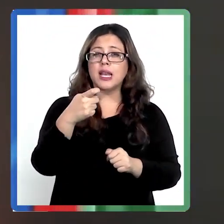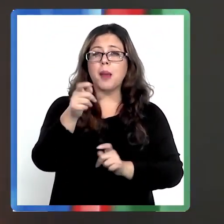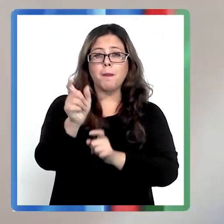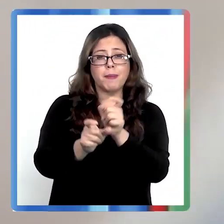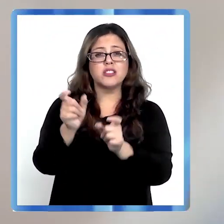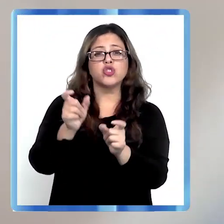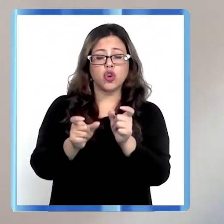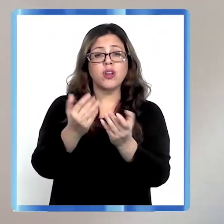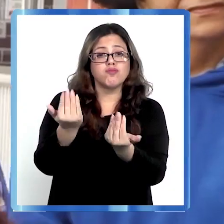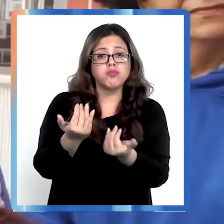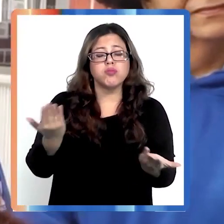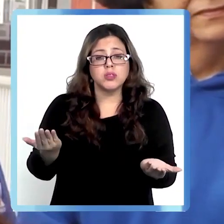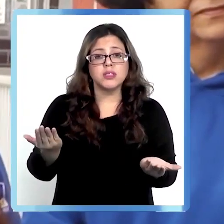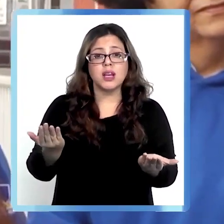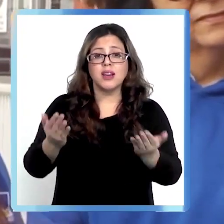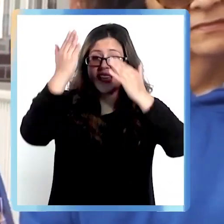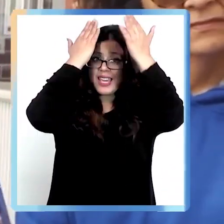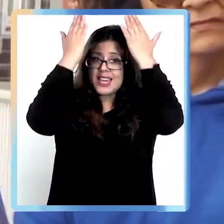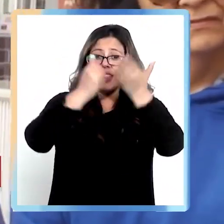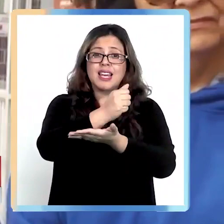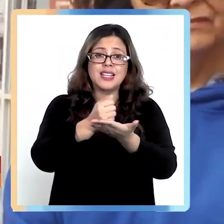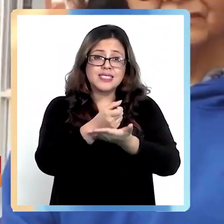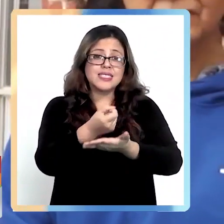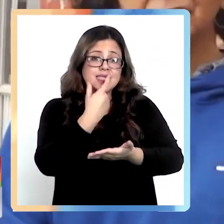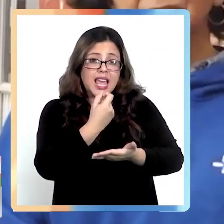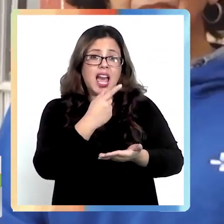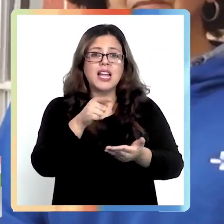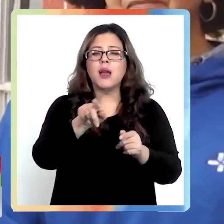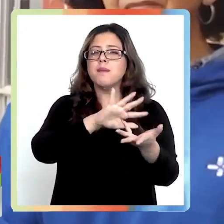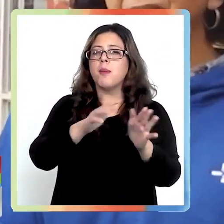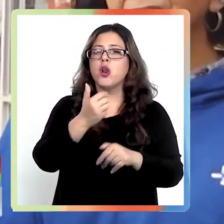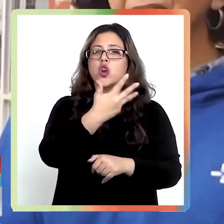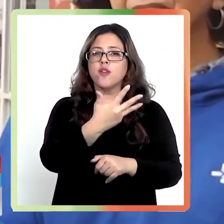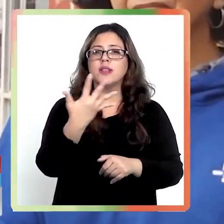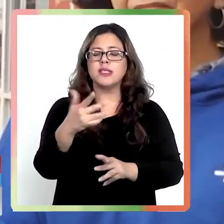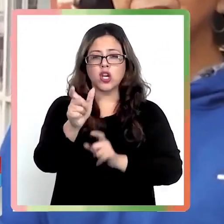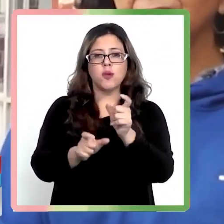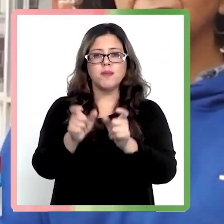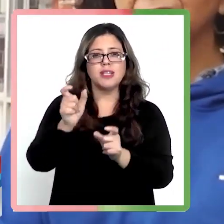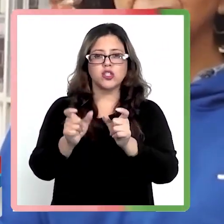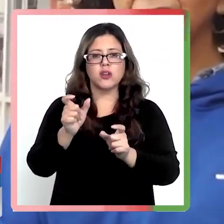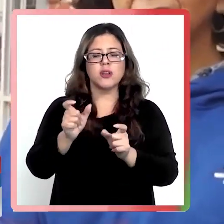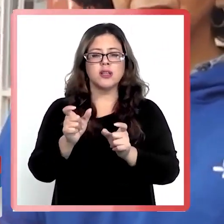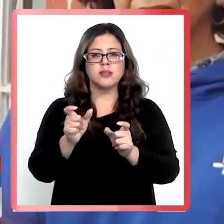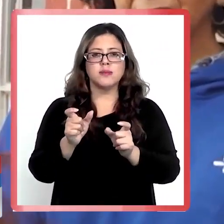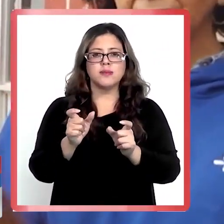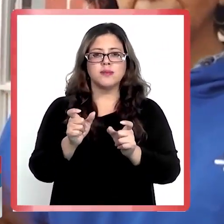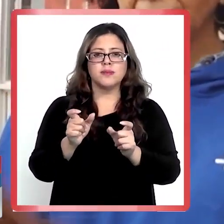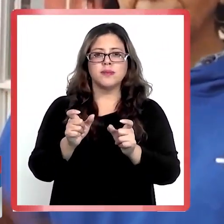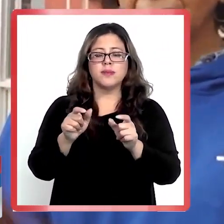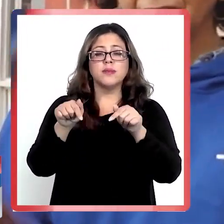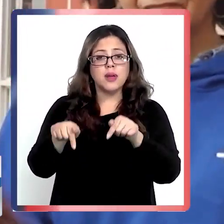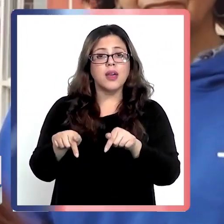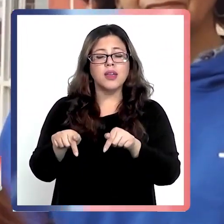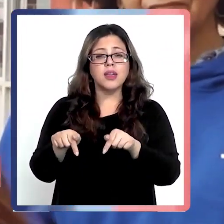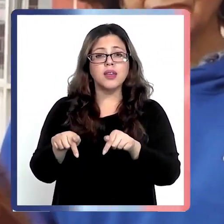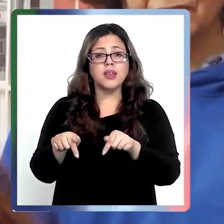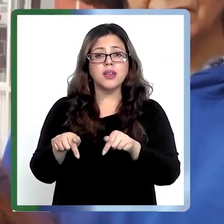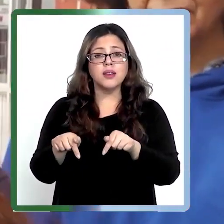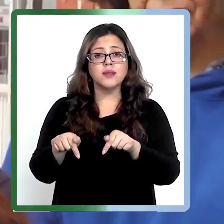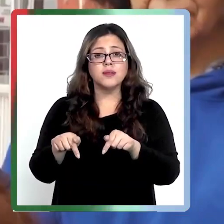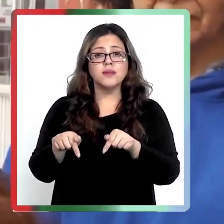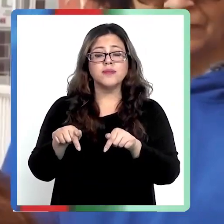100 pacientes y de psiquiatra igual está alrededor de los 95 pacientes aproximadamente. Nuestros